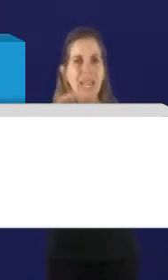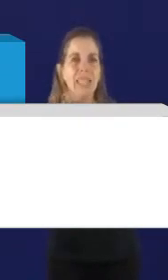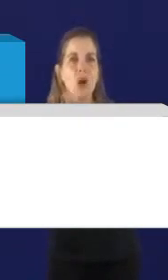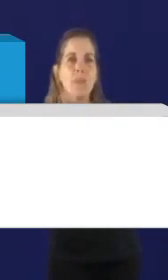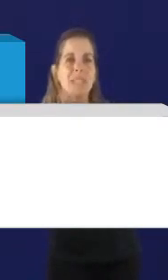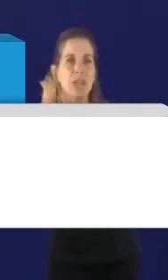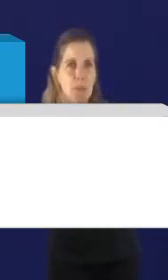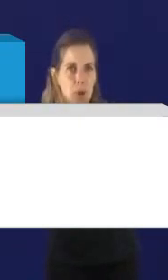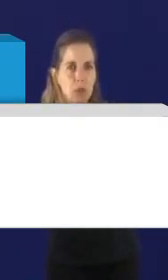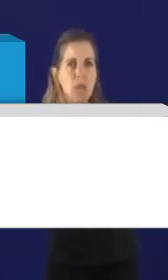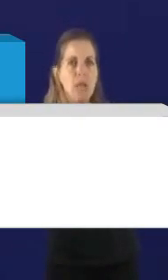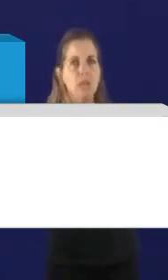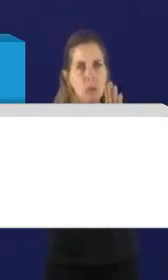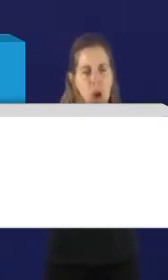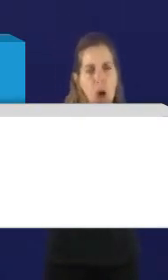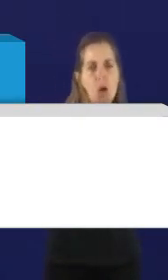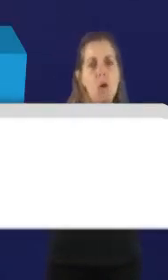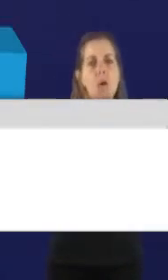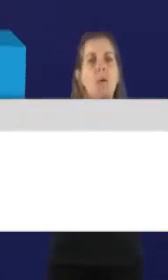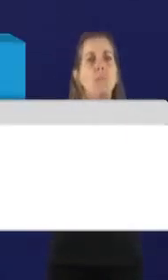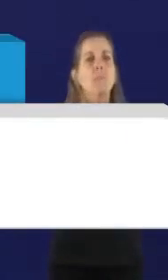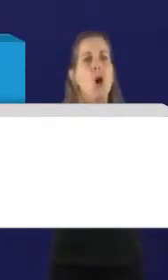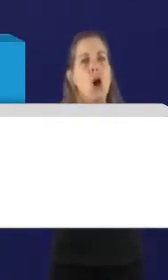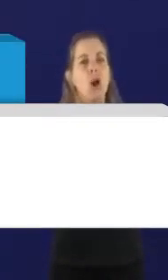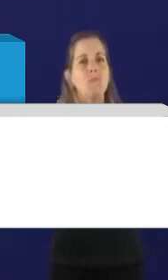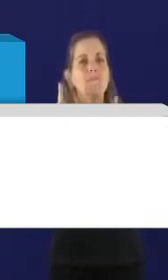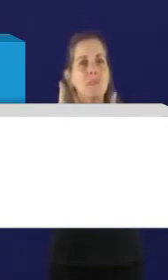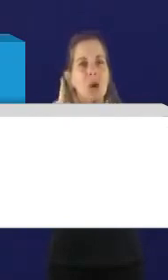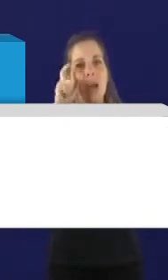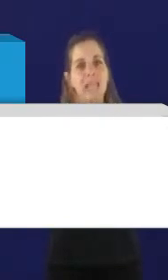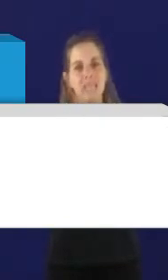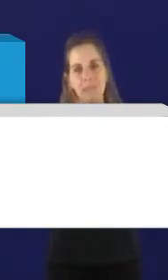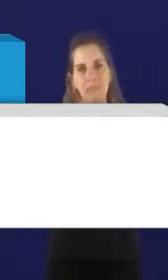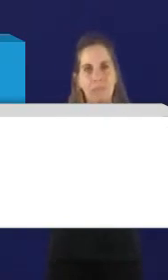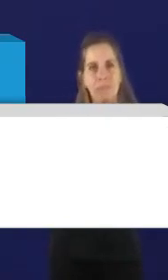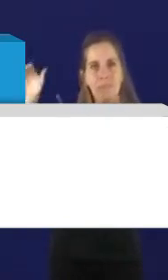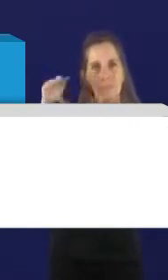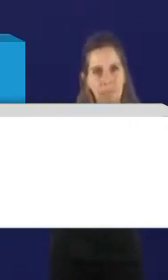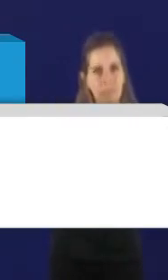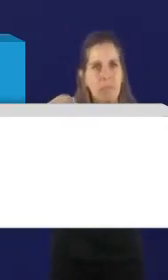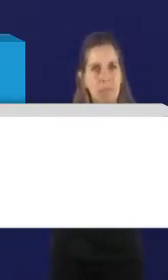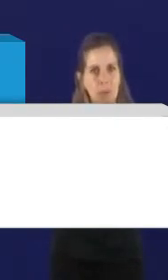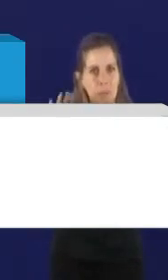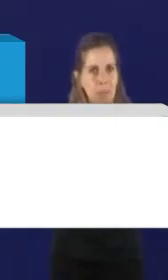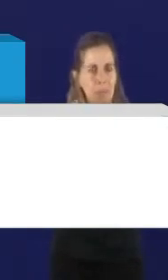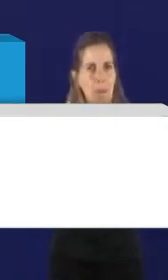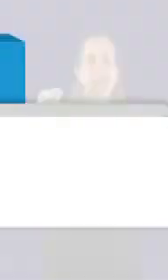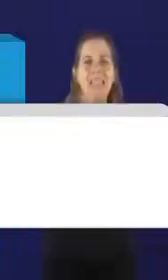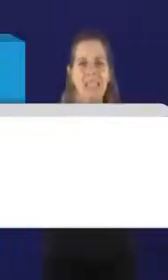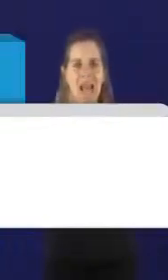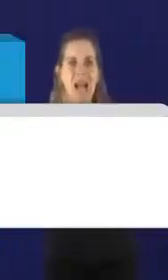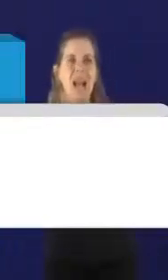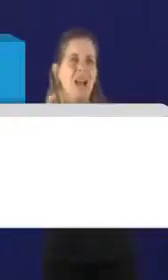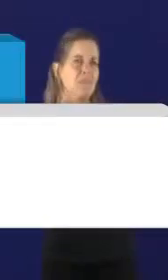0.5% por la reversión de la herencia que tenemos de lo que se denominó popularmente como el plan Platita.